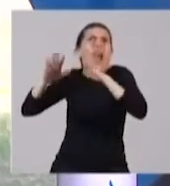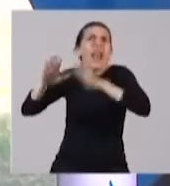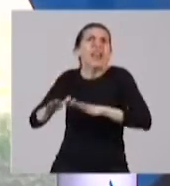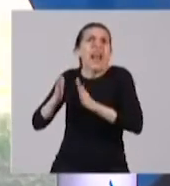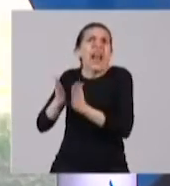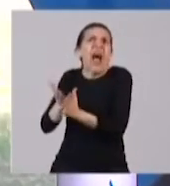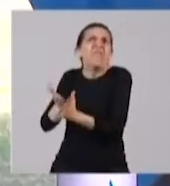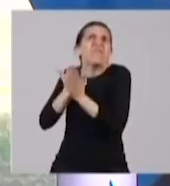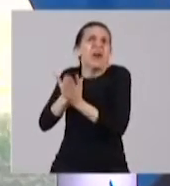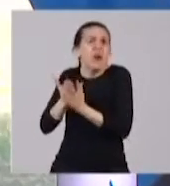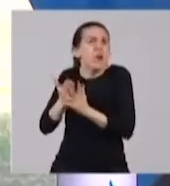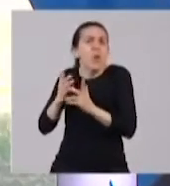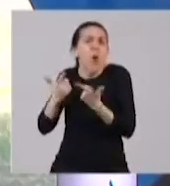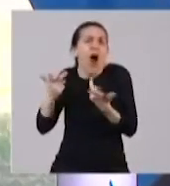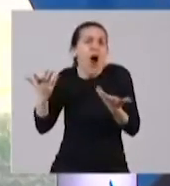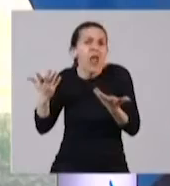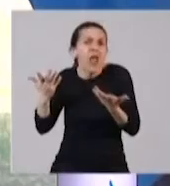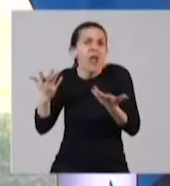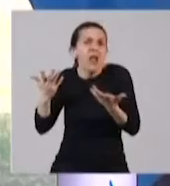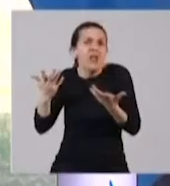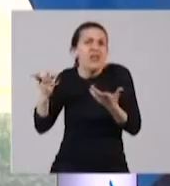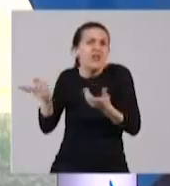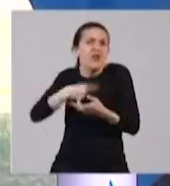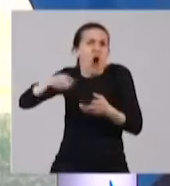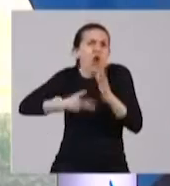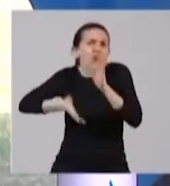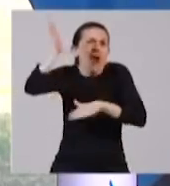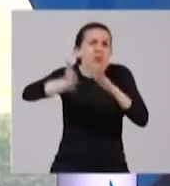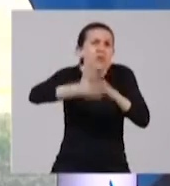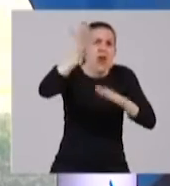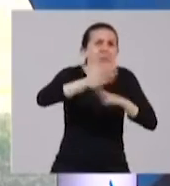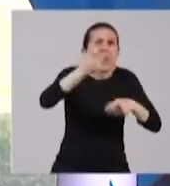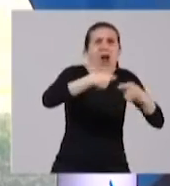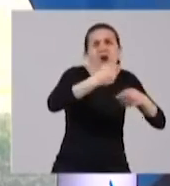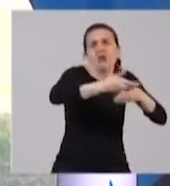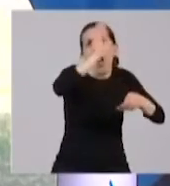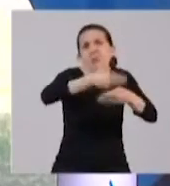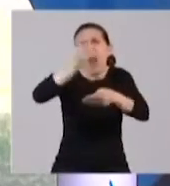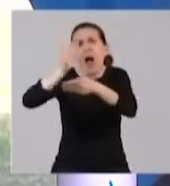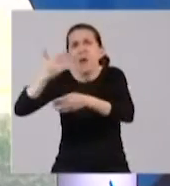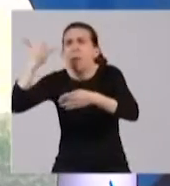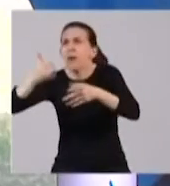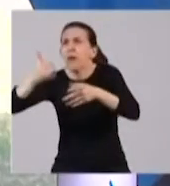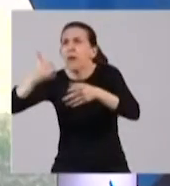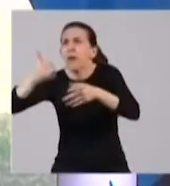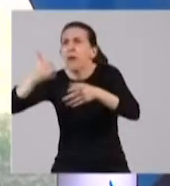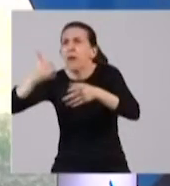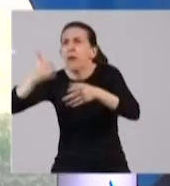calles y vean. Vean los negocios abiertos y vean a la gente circular.